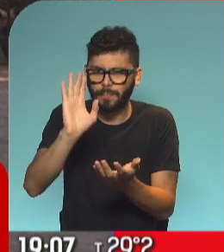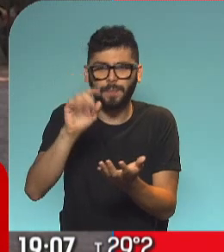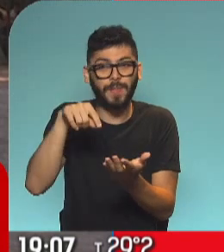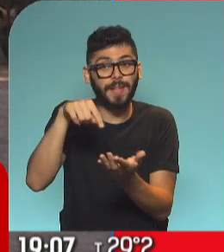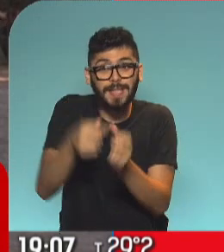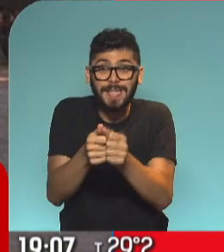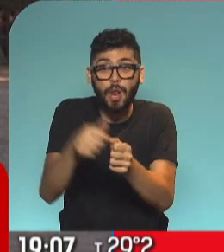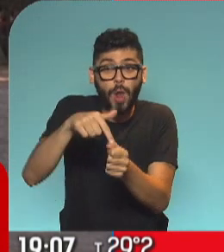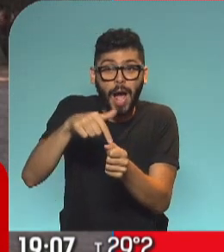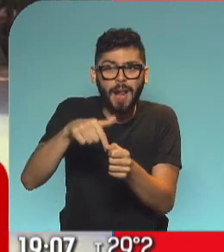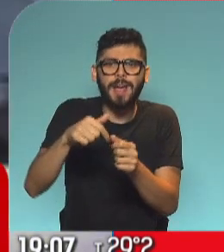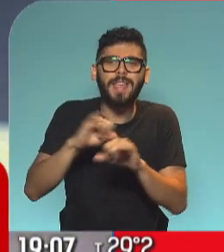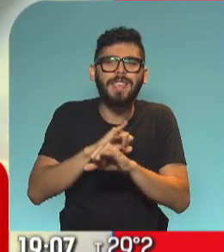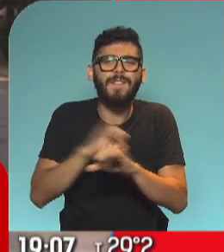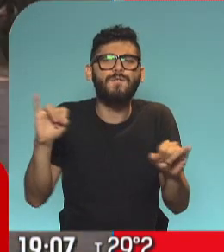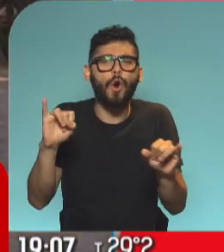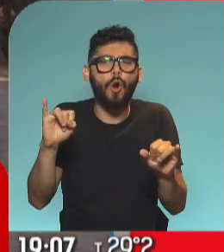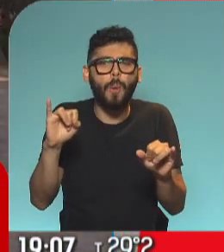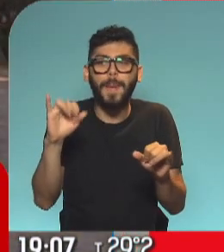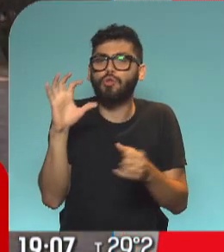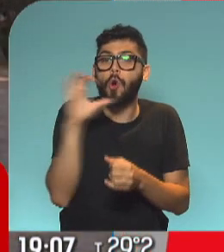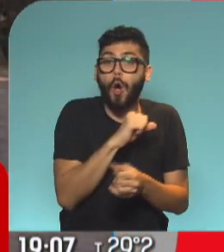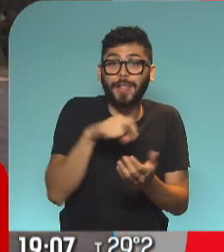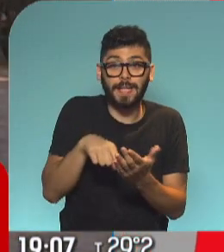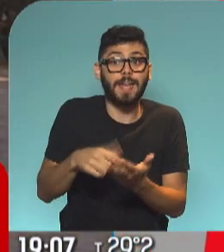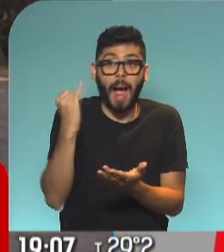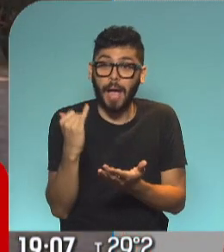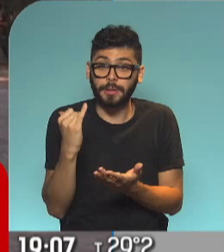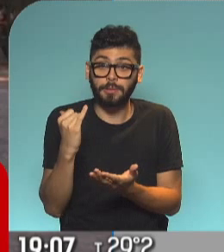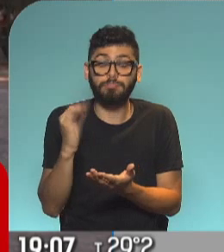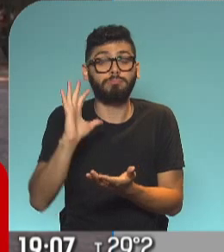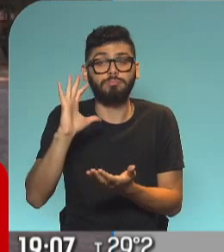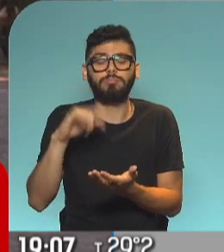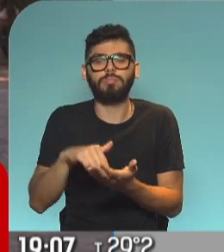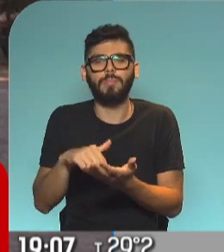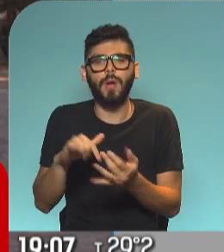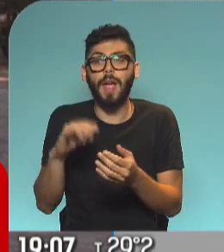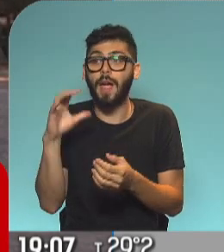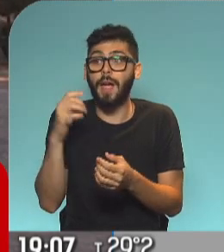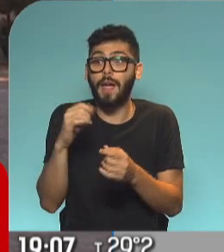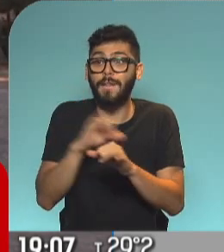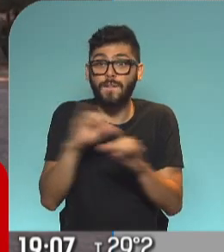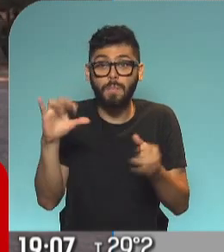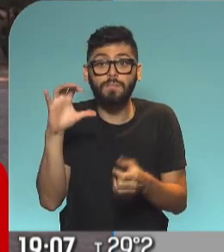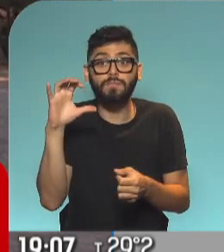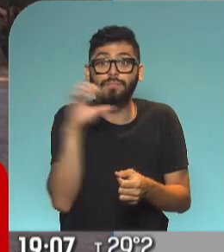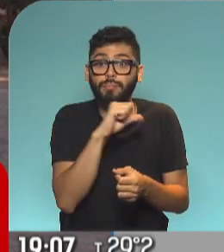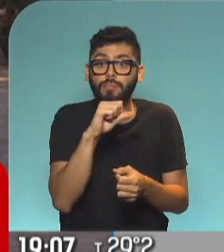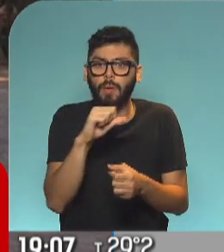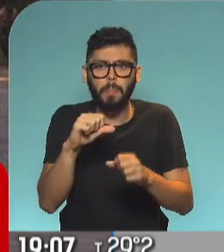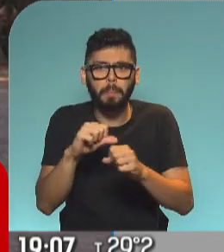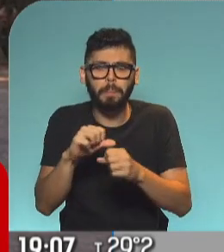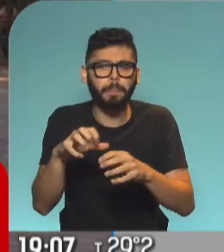protegida por una contraseña esto es cierto la contraseña fue descubierta gracias a el